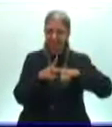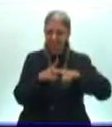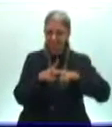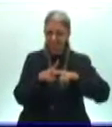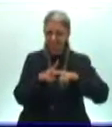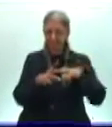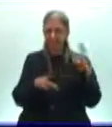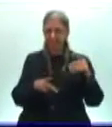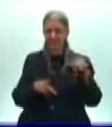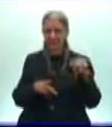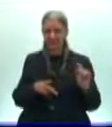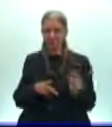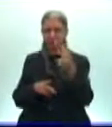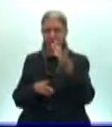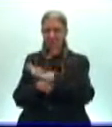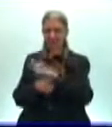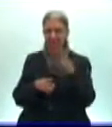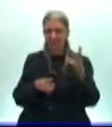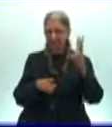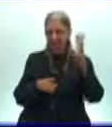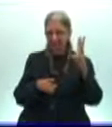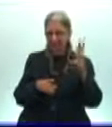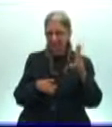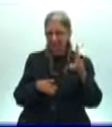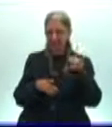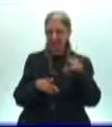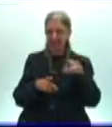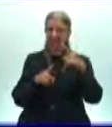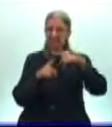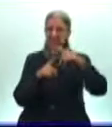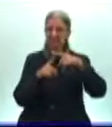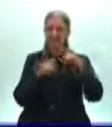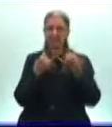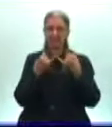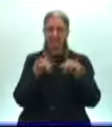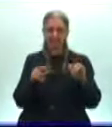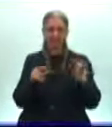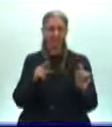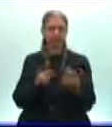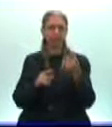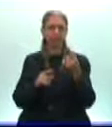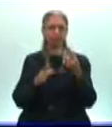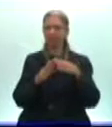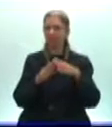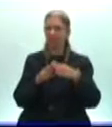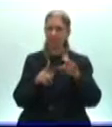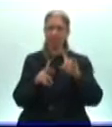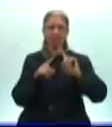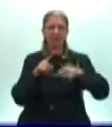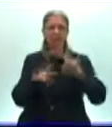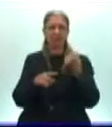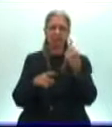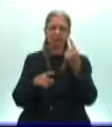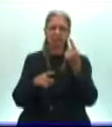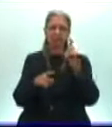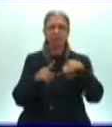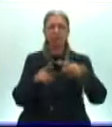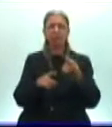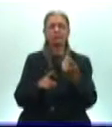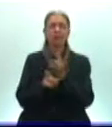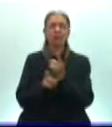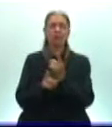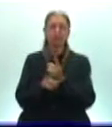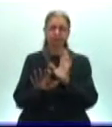ejercicios del 1 al 3, con los cuales pueden desarrollar habilidades para la resolución de este tipo